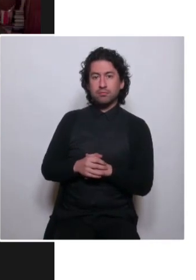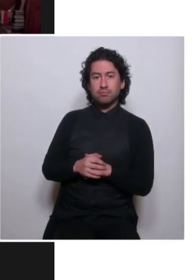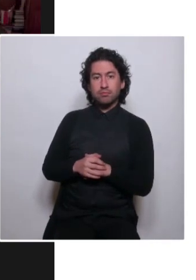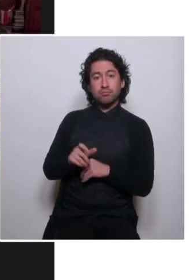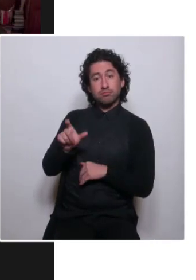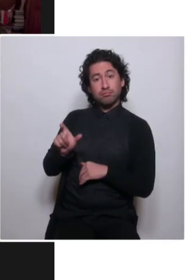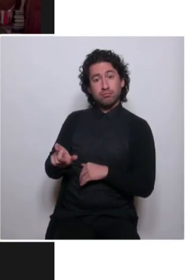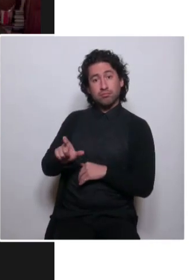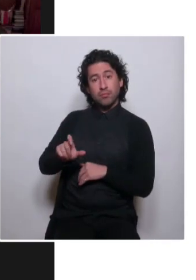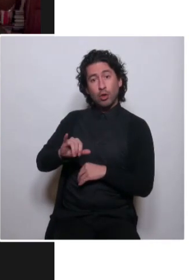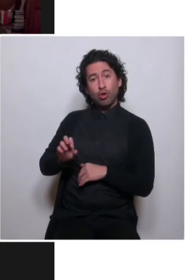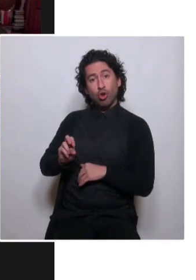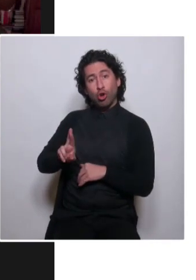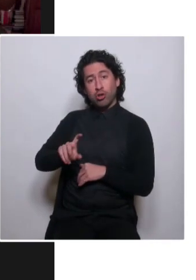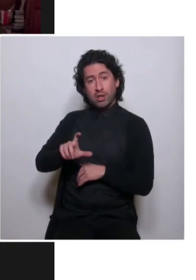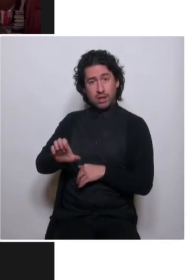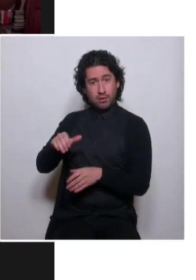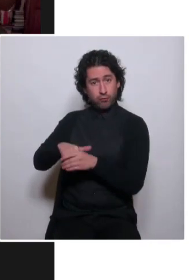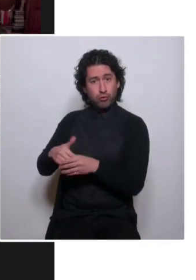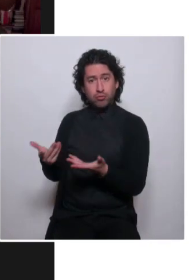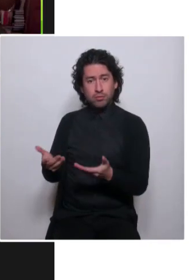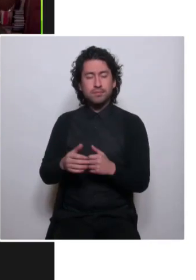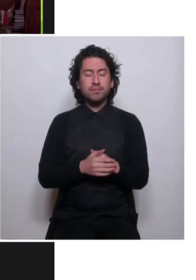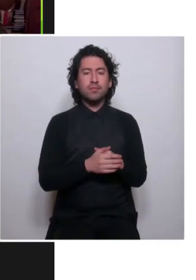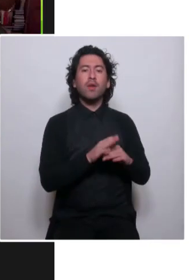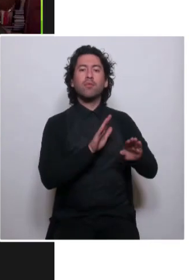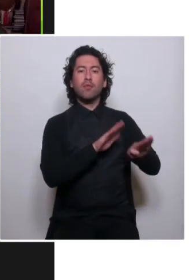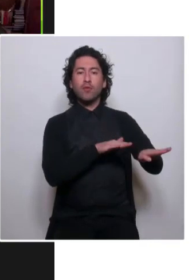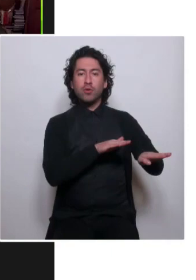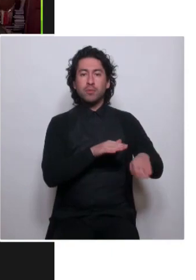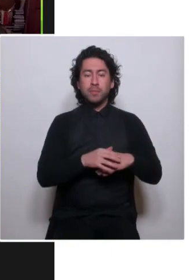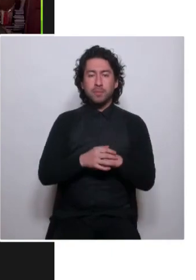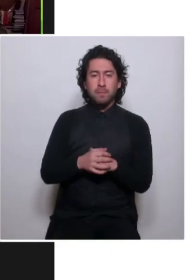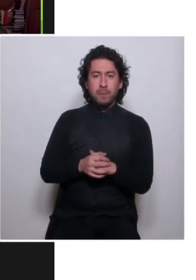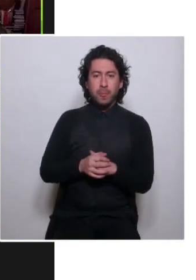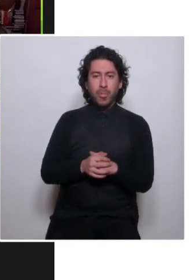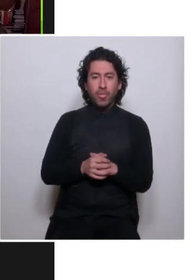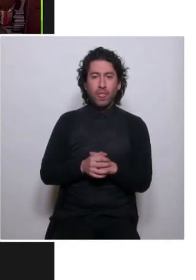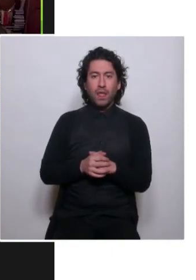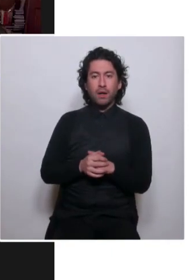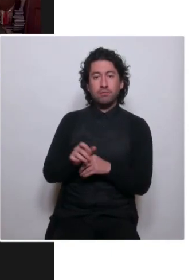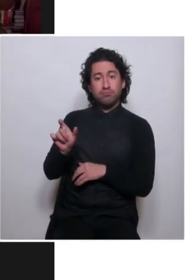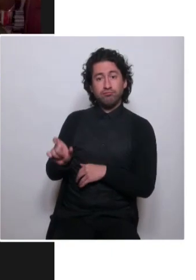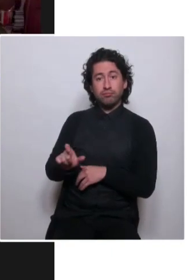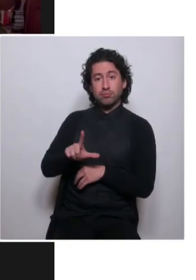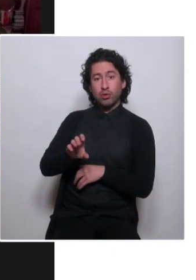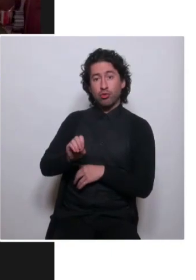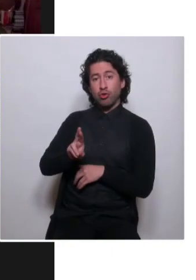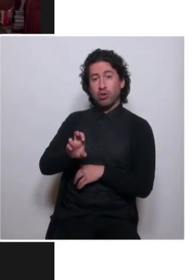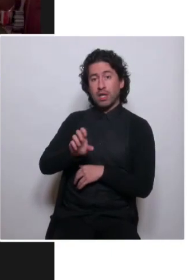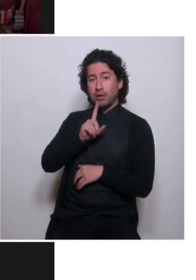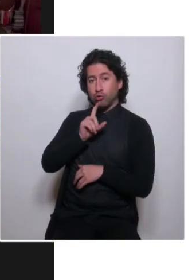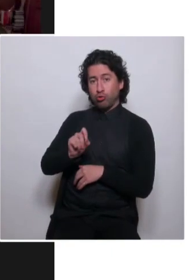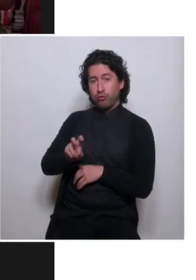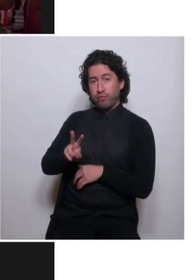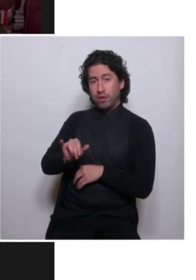Convencional Jorge Arancibia, ¿cómo vota? A favor, señor secretario. Convencional Loreto Vidal, ¿cómo